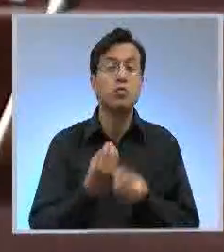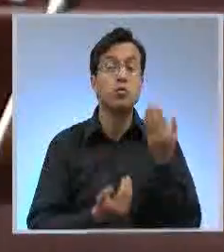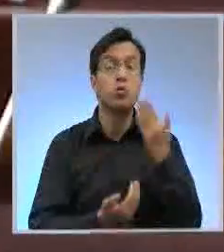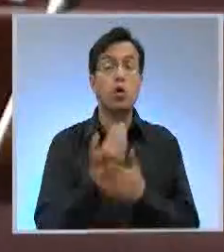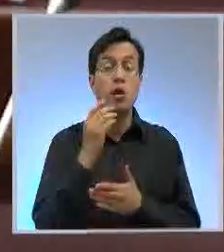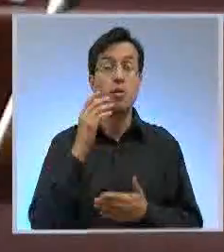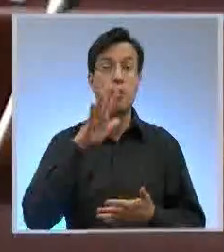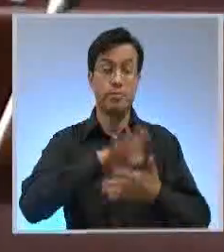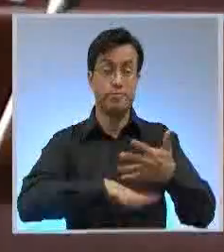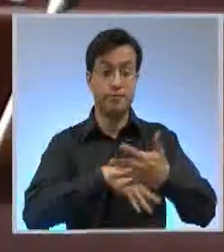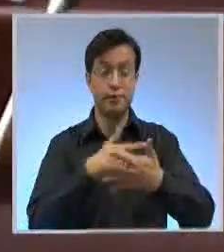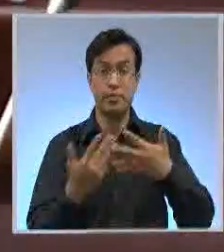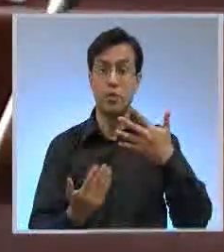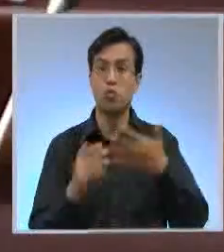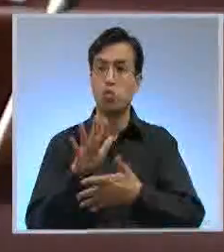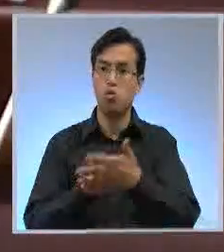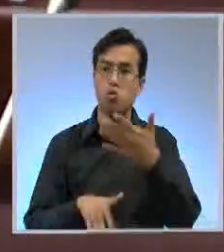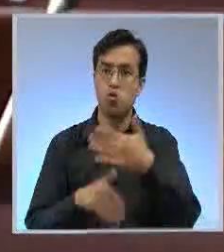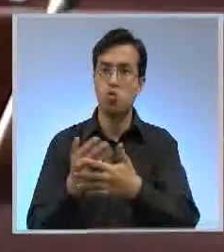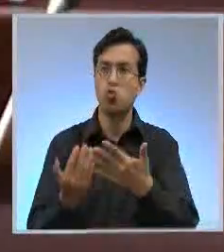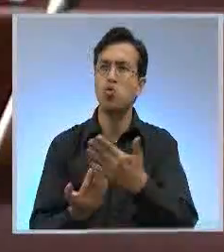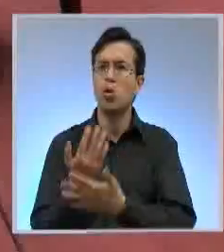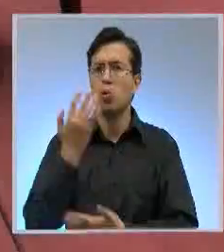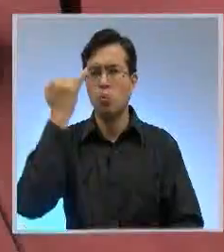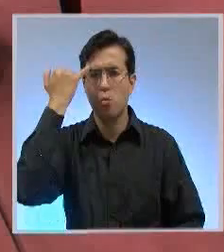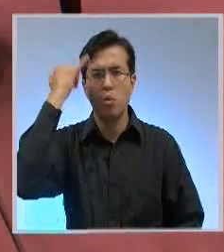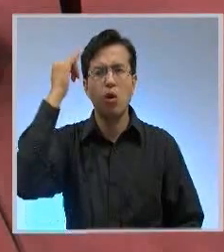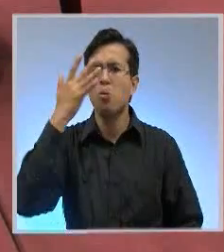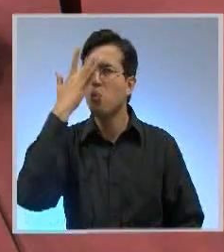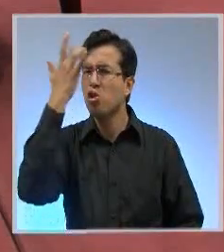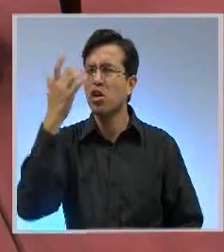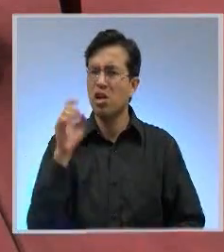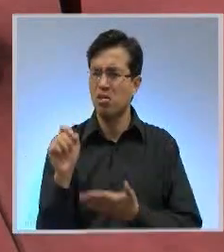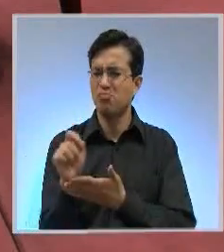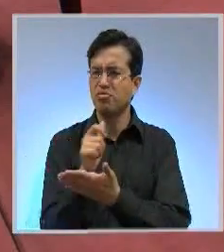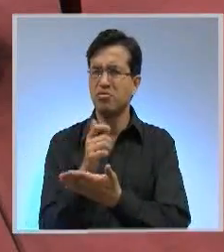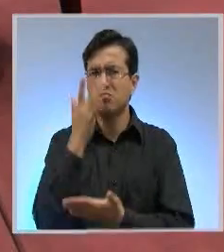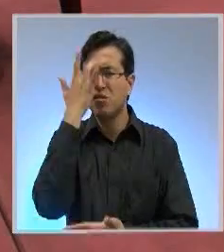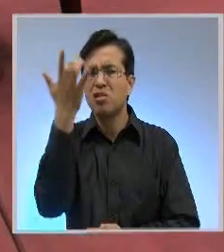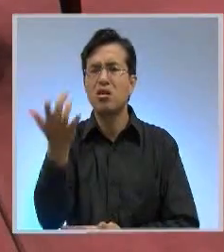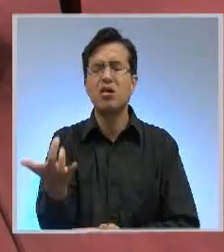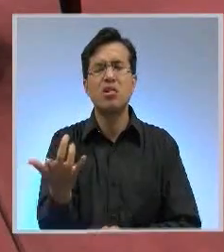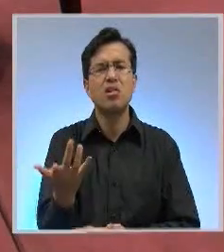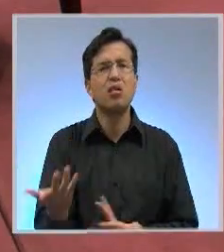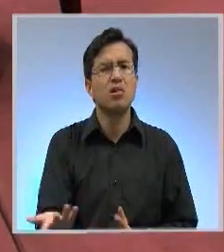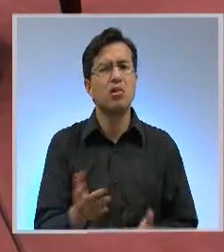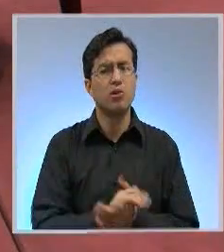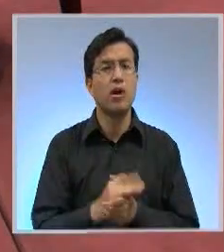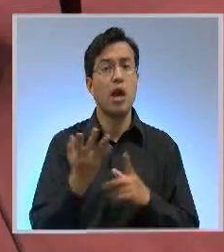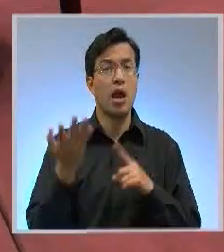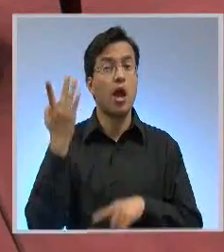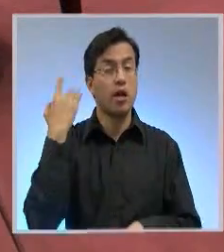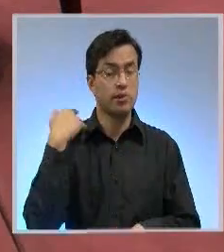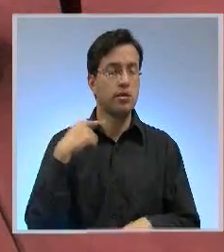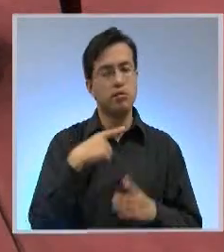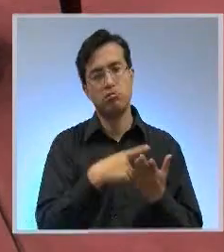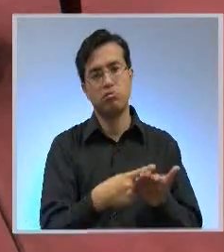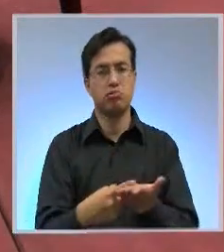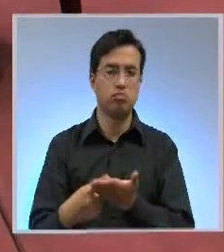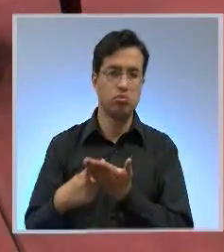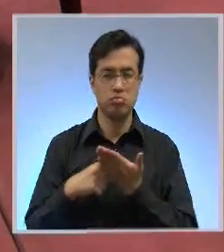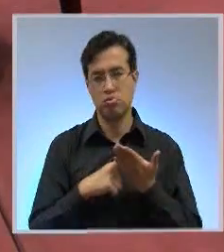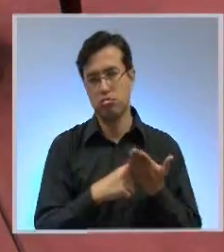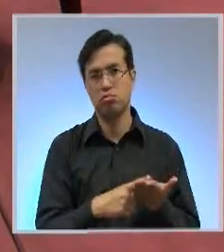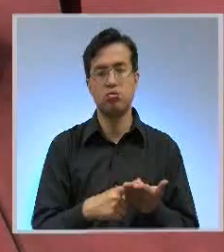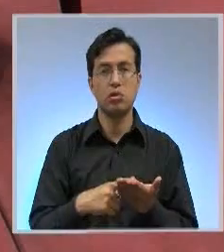una parte de análisis también de la propia comisión. Por tanto, nosotros el día lunes tenemos bloque durante la